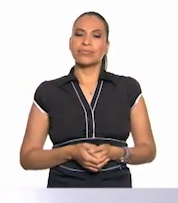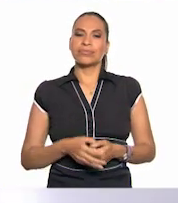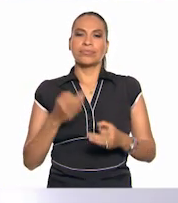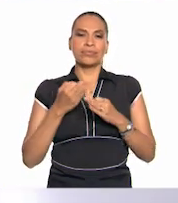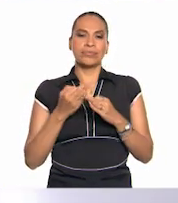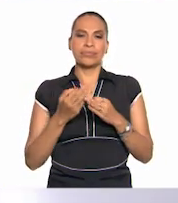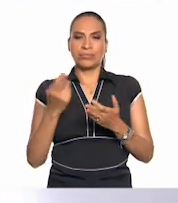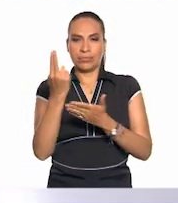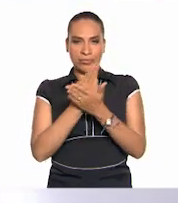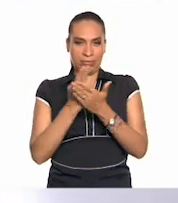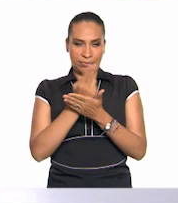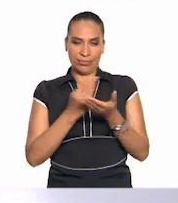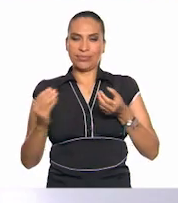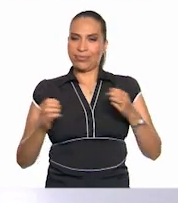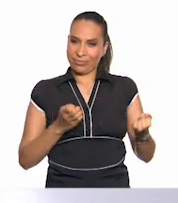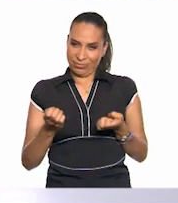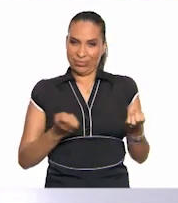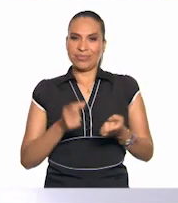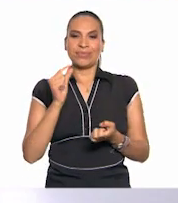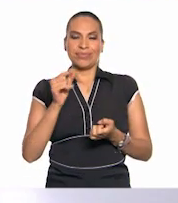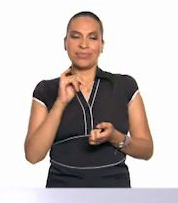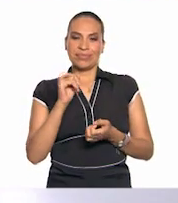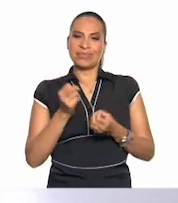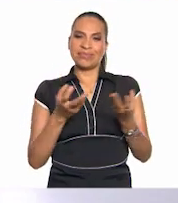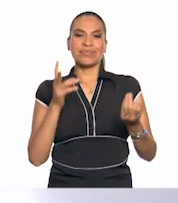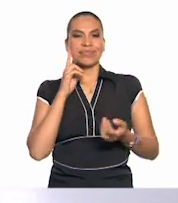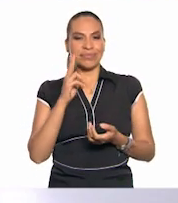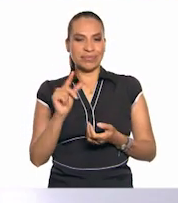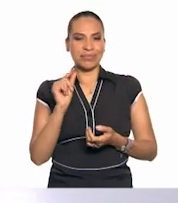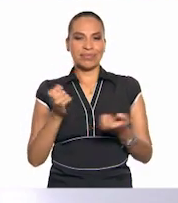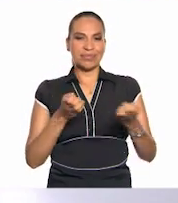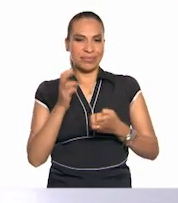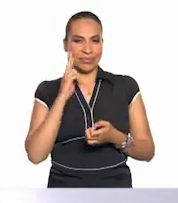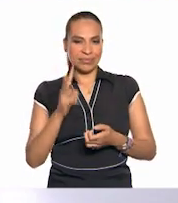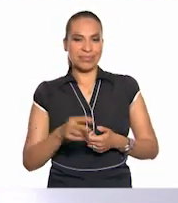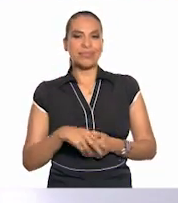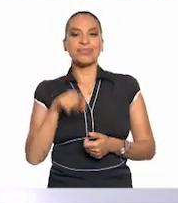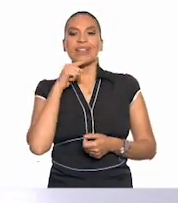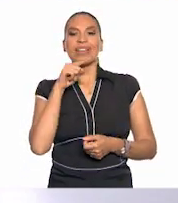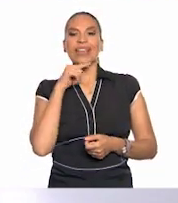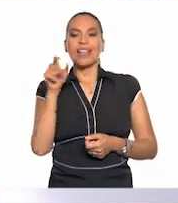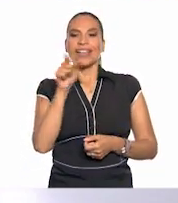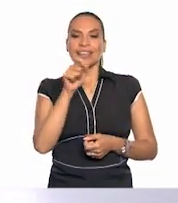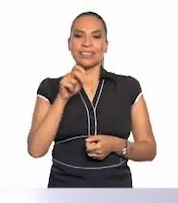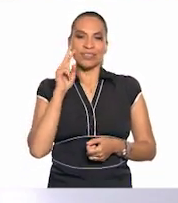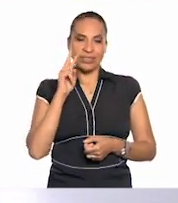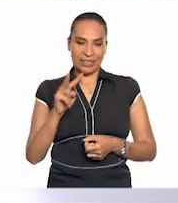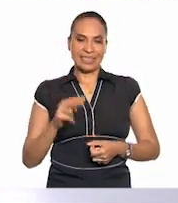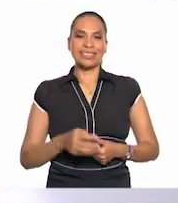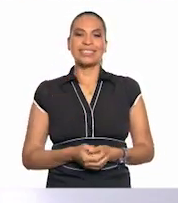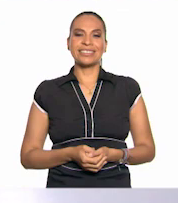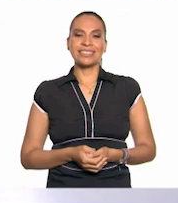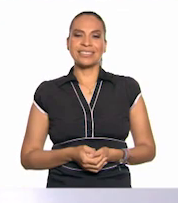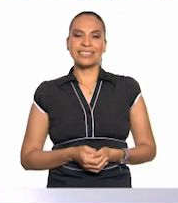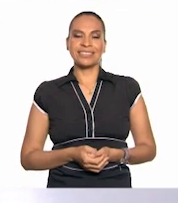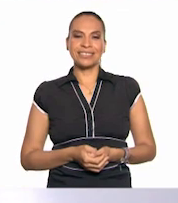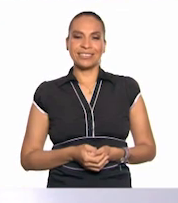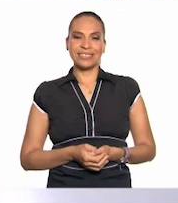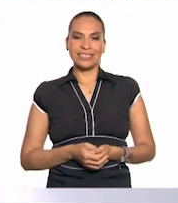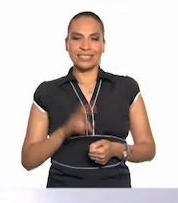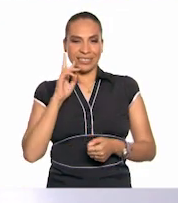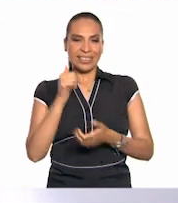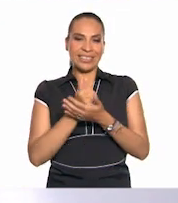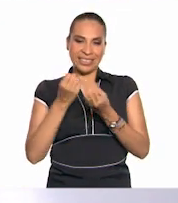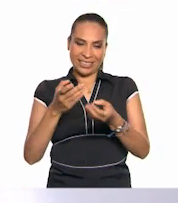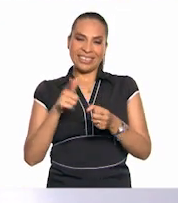vamos a dibujar y a movernos un poco, ¿no, maestra? Ok, ok, ok. Vamos a dibujar. Usted, un lápiz de allá. Ay, a ver, maestra, yo le doy el